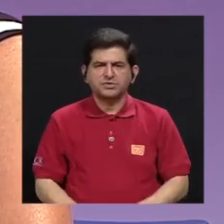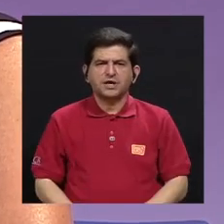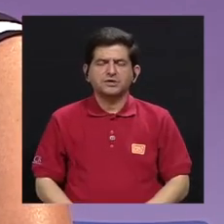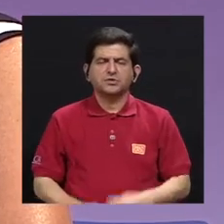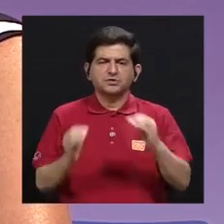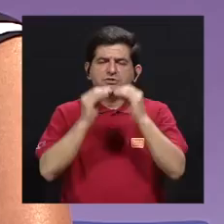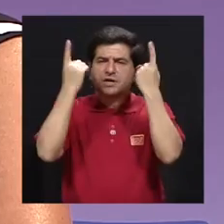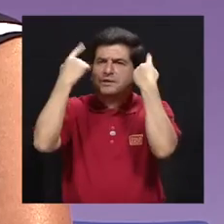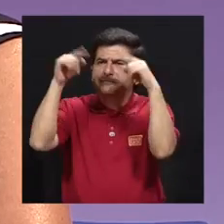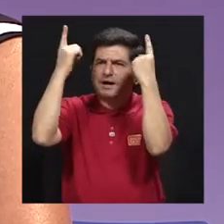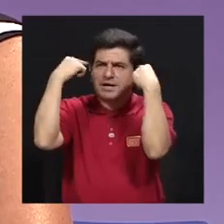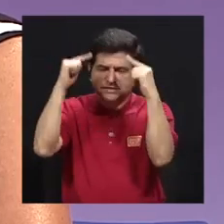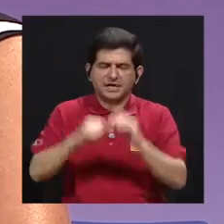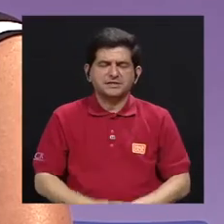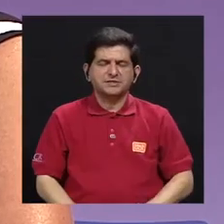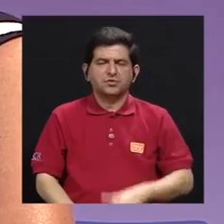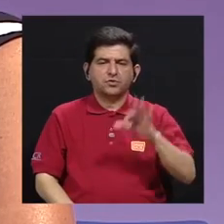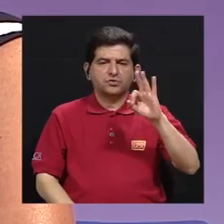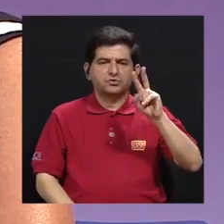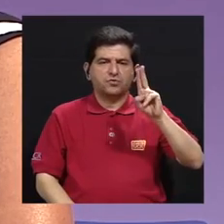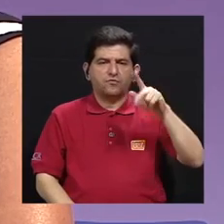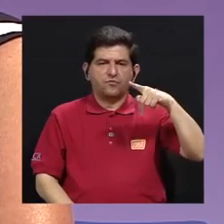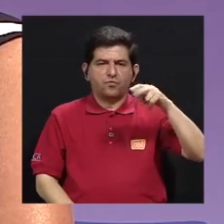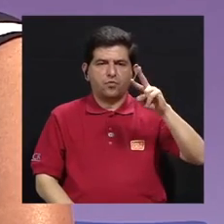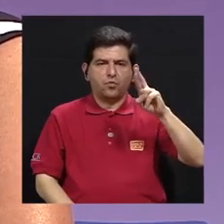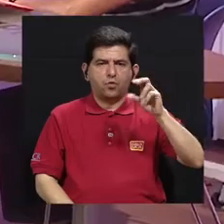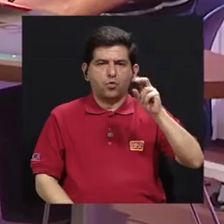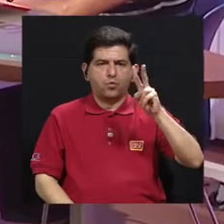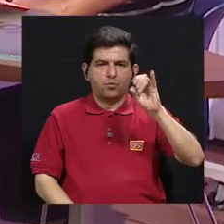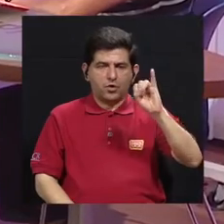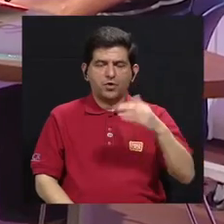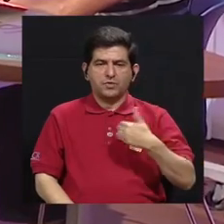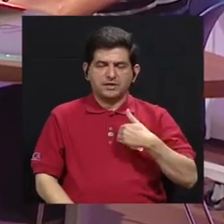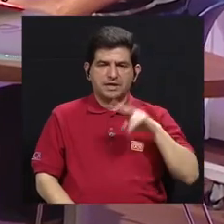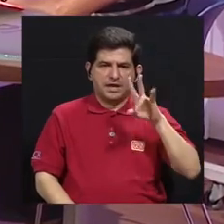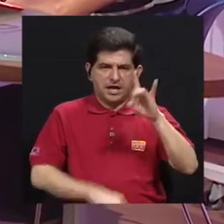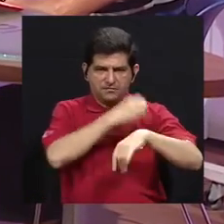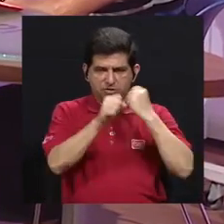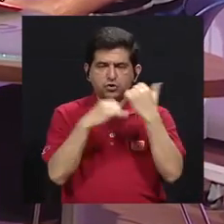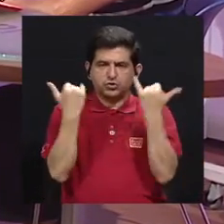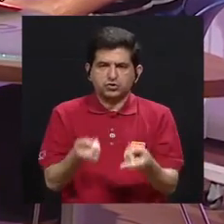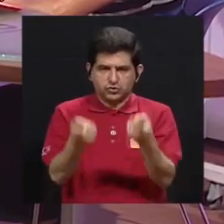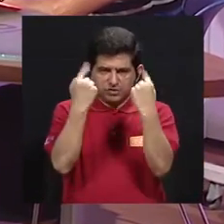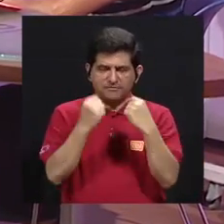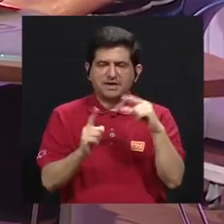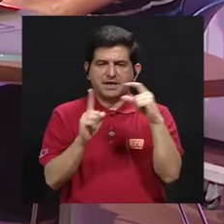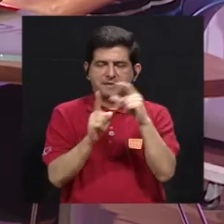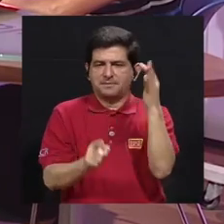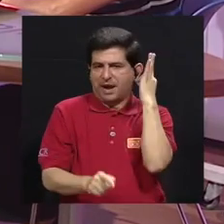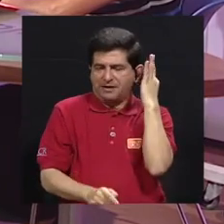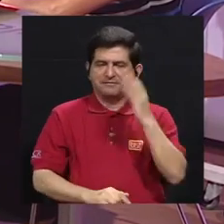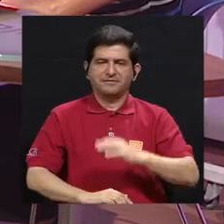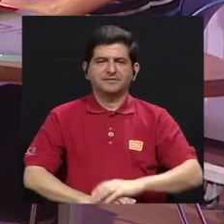de mayor éxito que proveen estos 28 años ha tenido muy pronto estamos de regreso con palabra de mujer